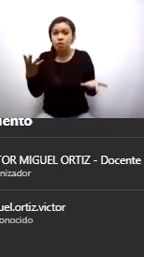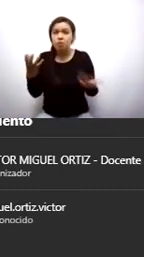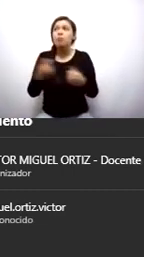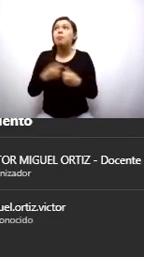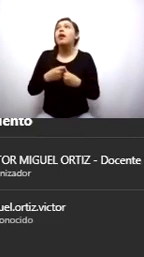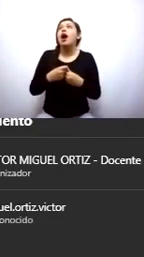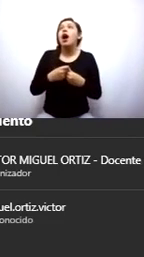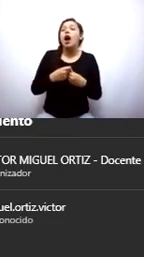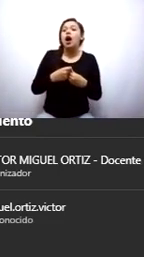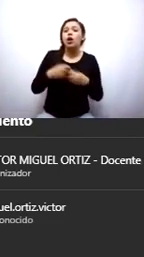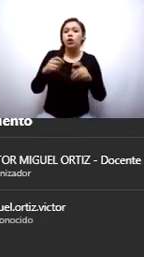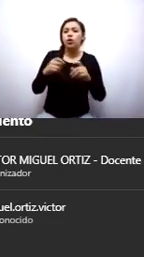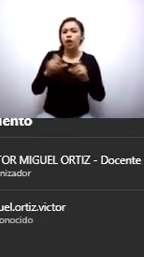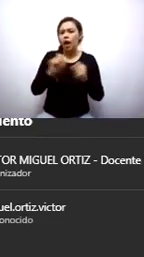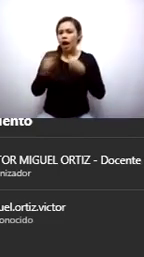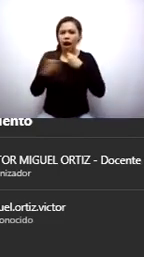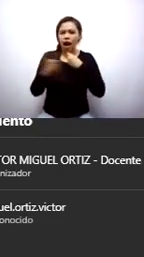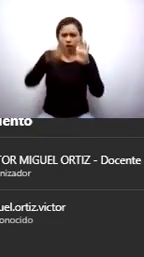trazar una fórmula.